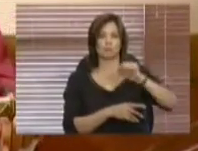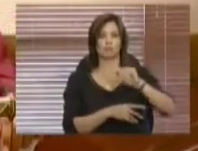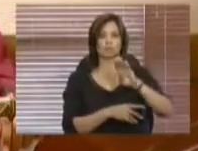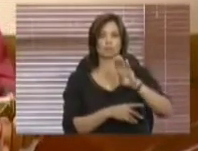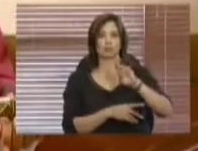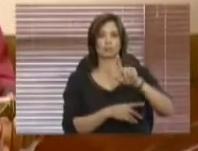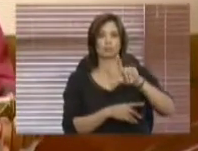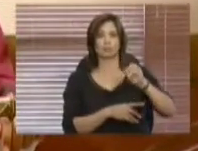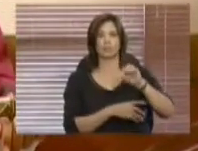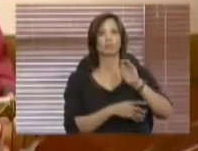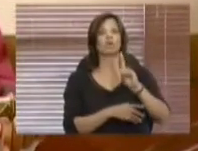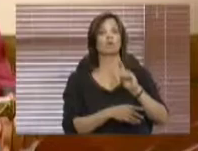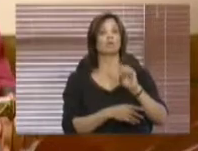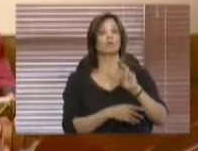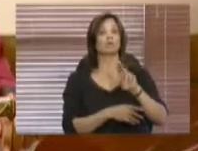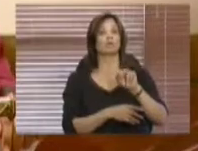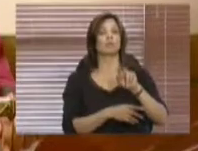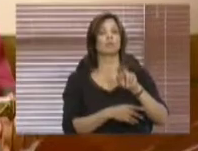Hace